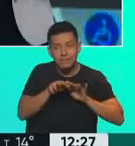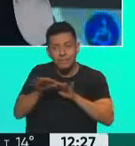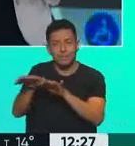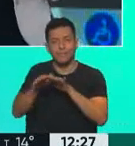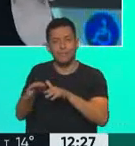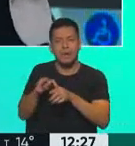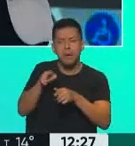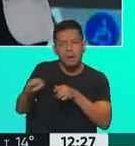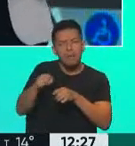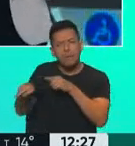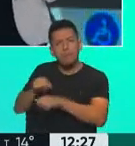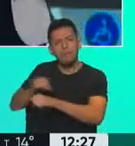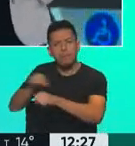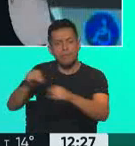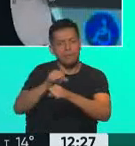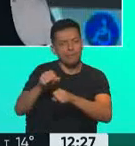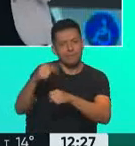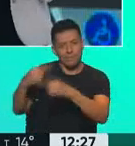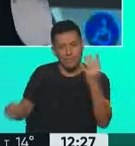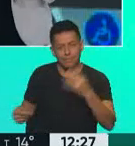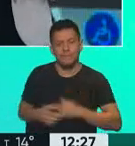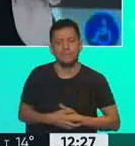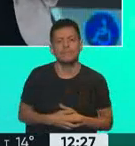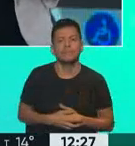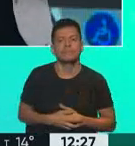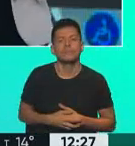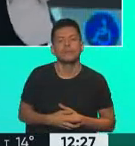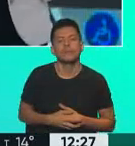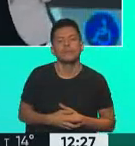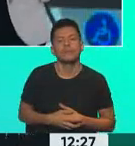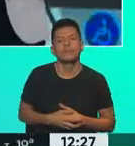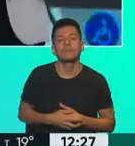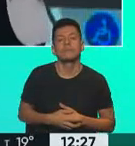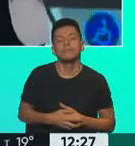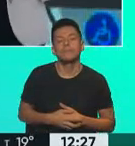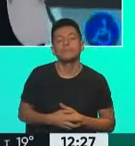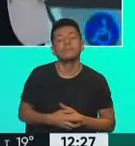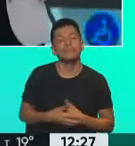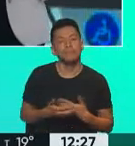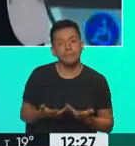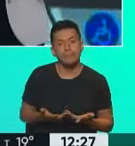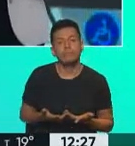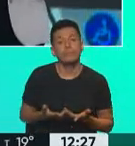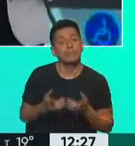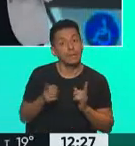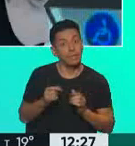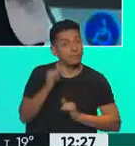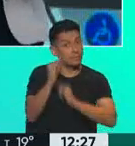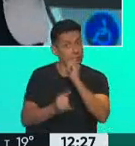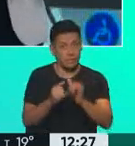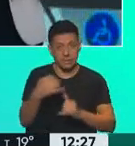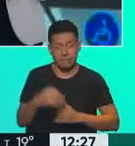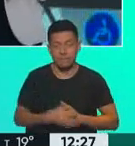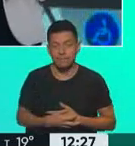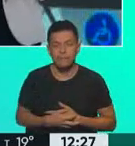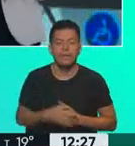bombardeos en distintas zonas del centro de este centro este del país y eso también hay que mencionarlo pero bueno